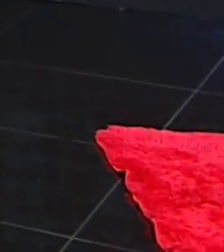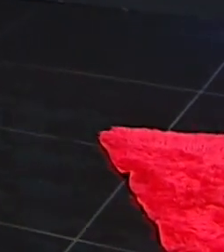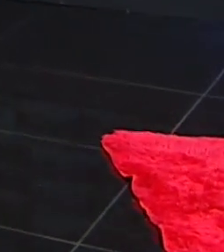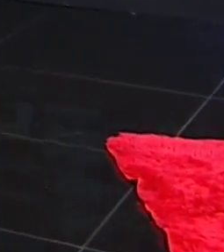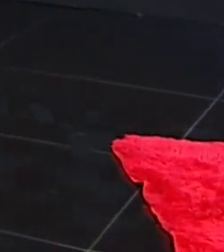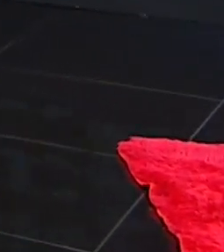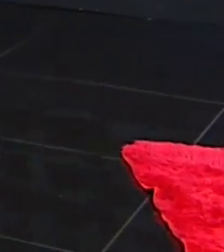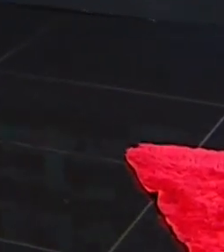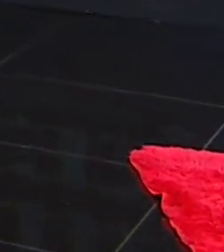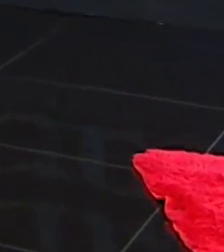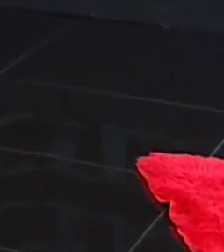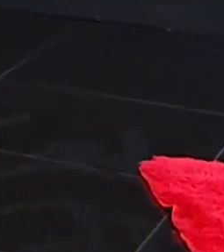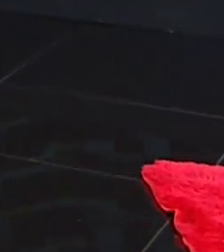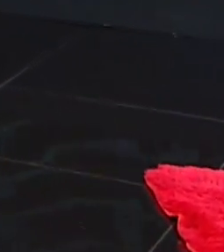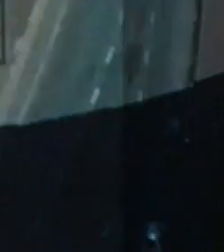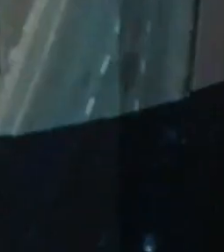Seguimos aquí.